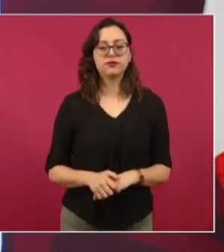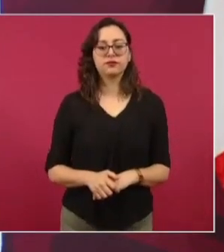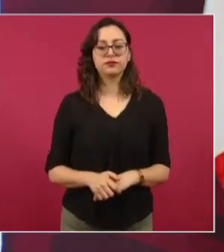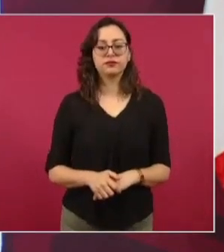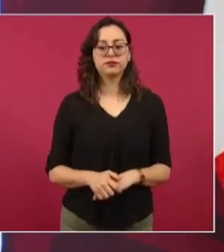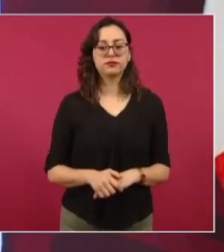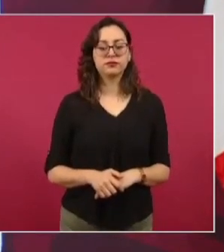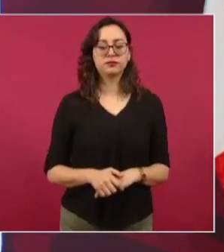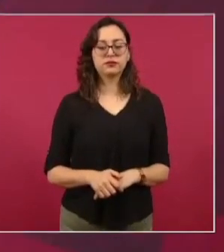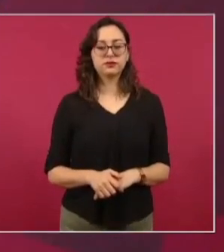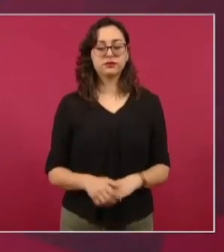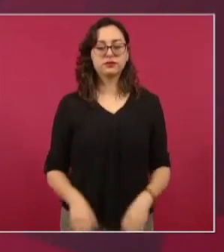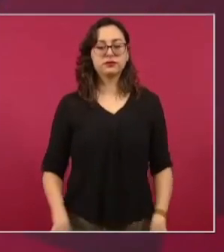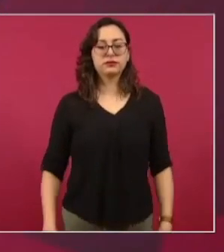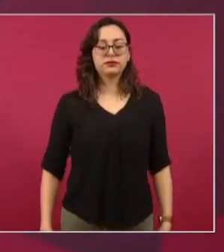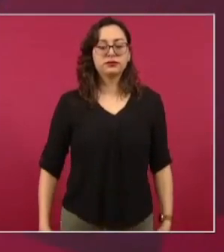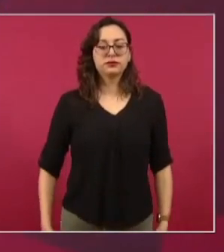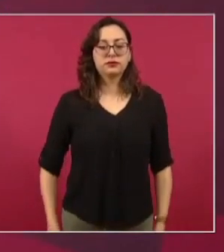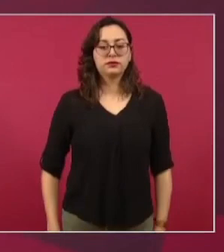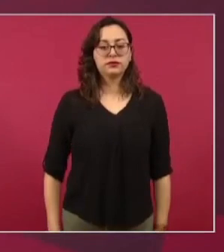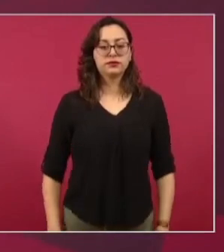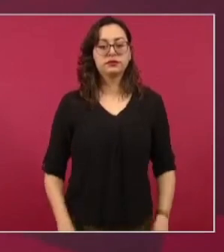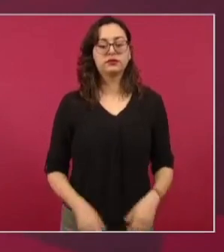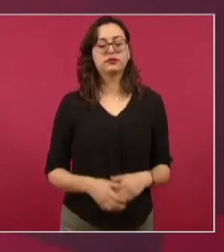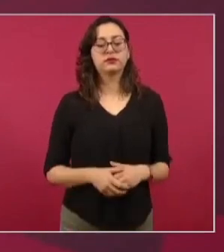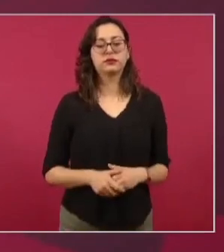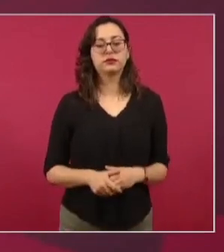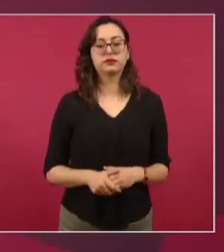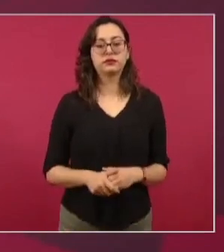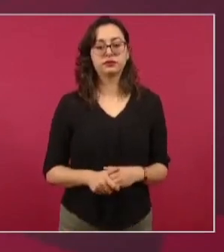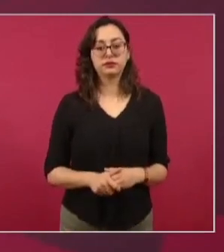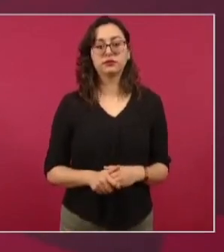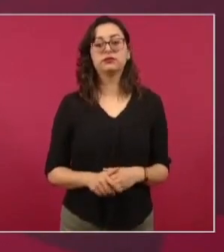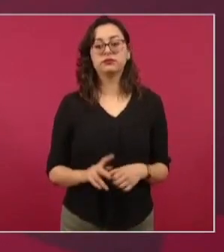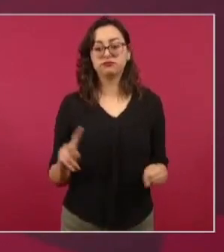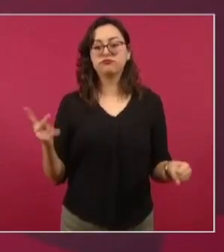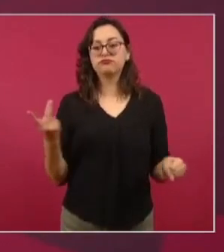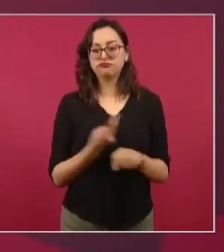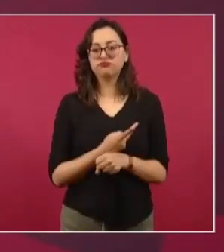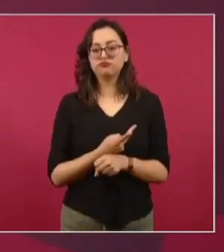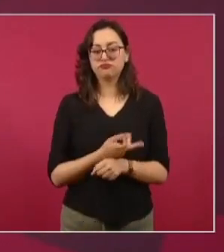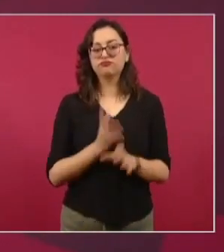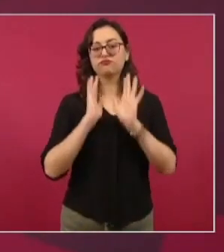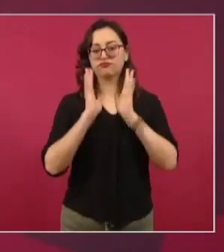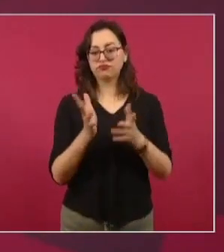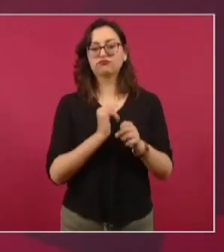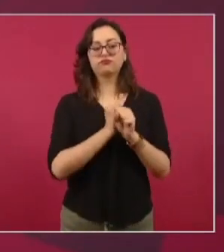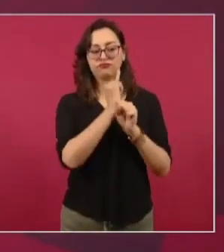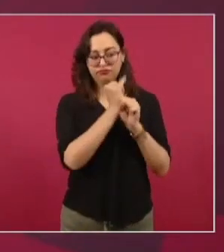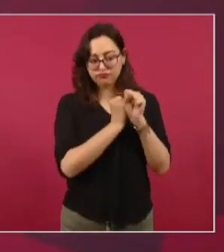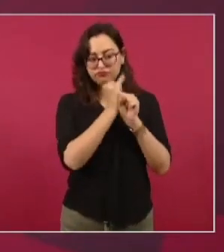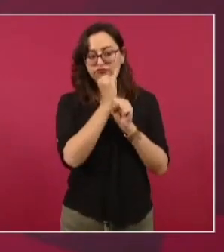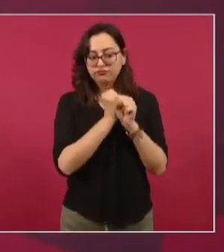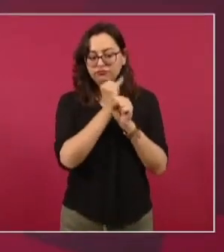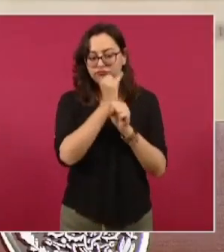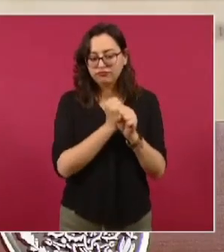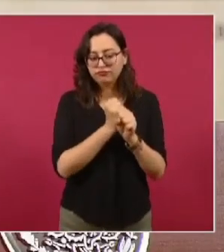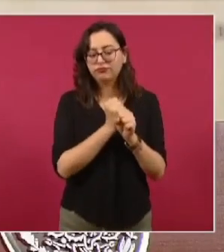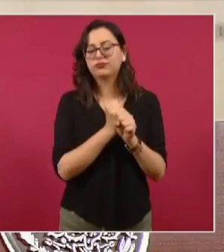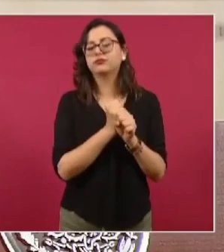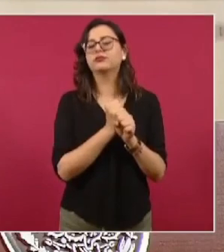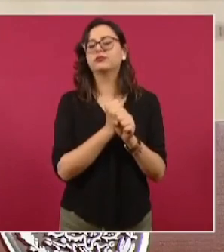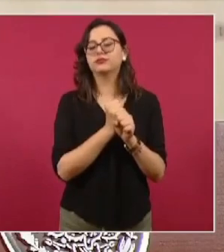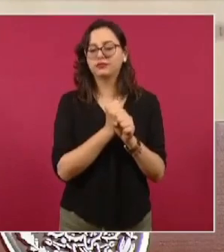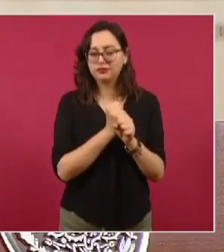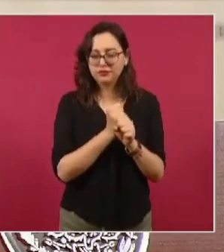porque tenemos ya información de que para